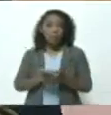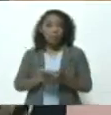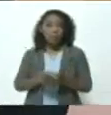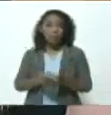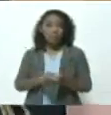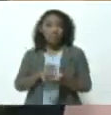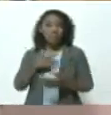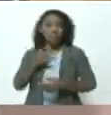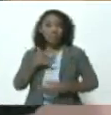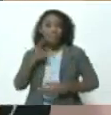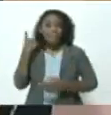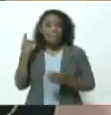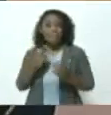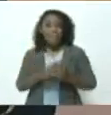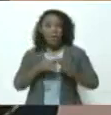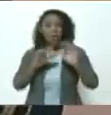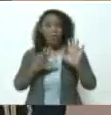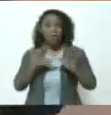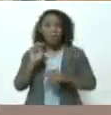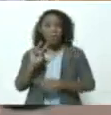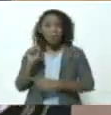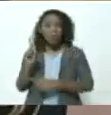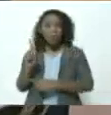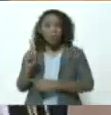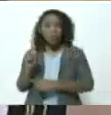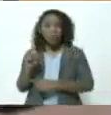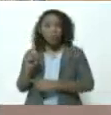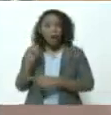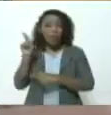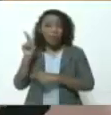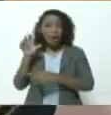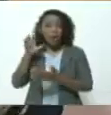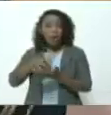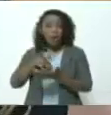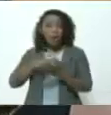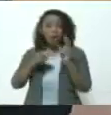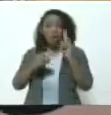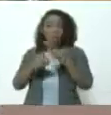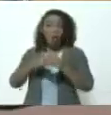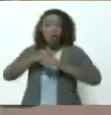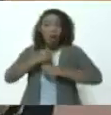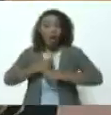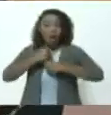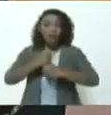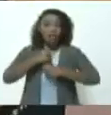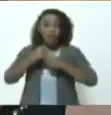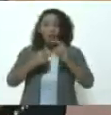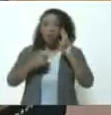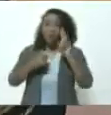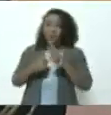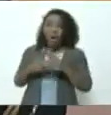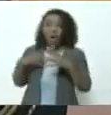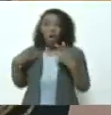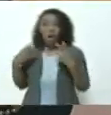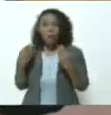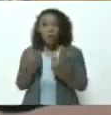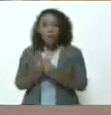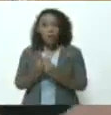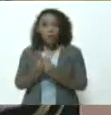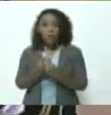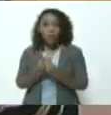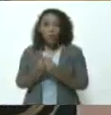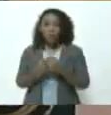te pone en 1821. Tinaquillo, ver los caballos, ver los compañeros